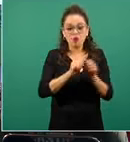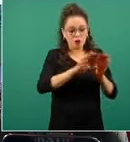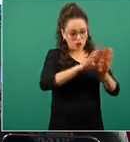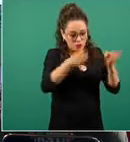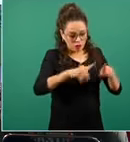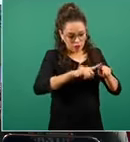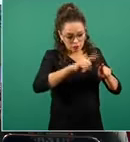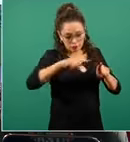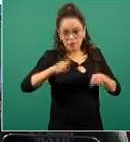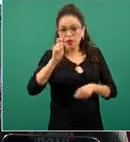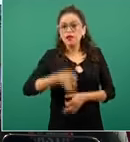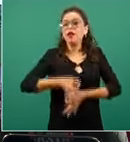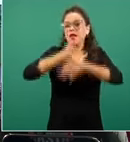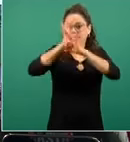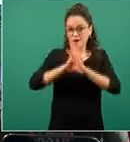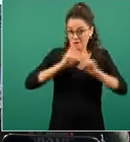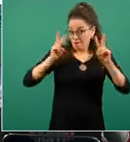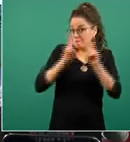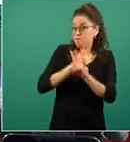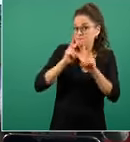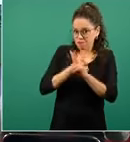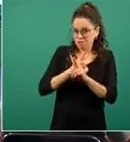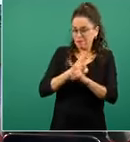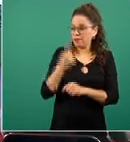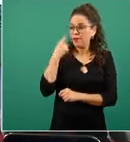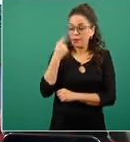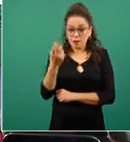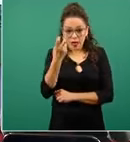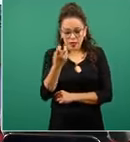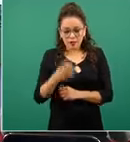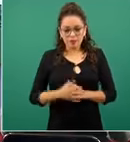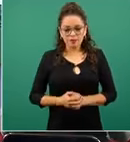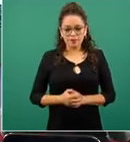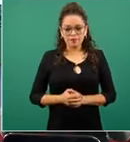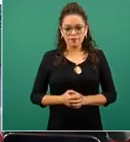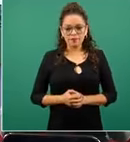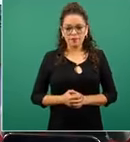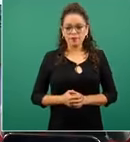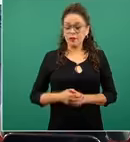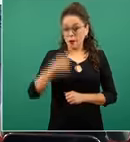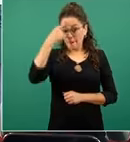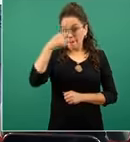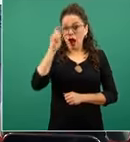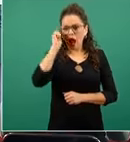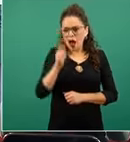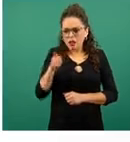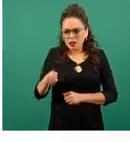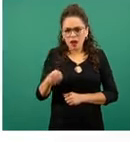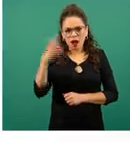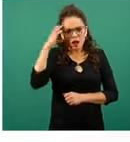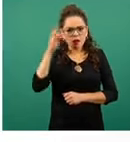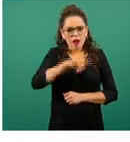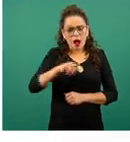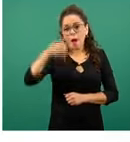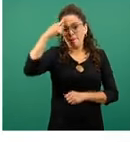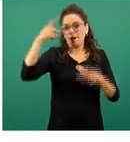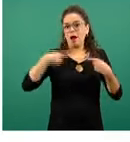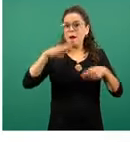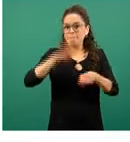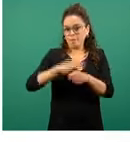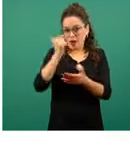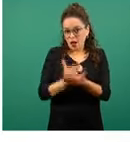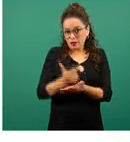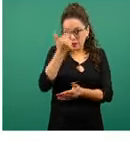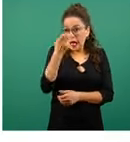la siguiente diapositiva, las camas con ventilador, que son para los pacientes más críticos, también han presentado una